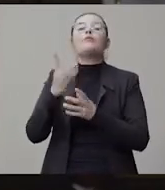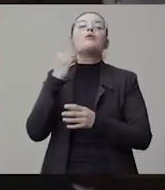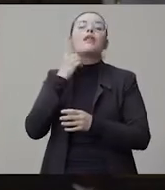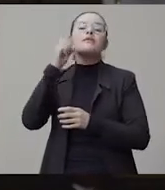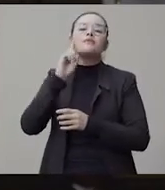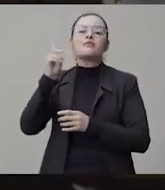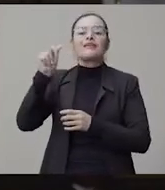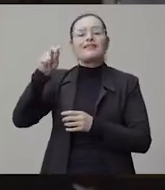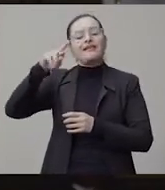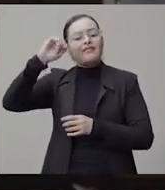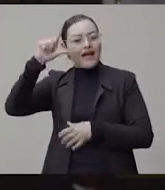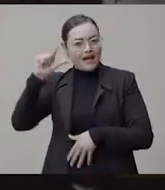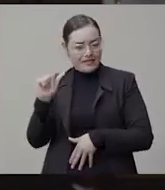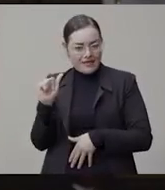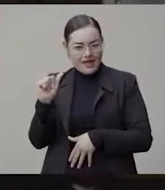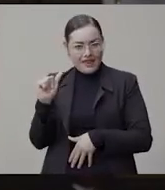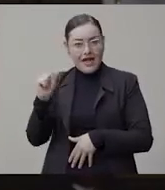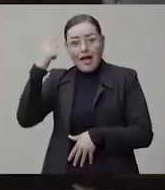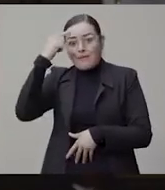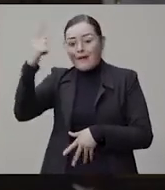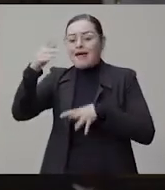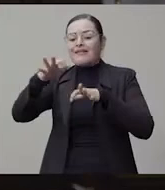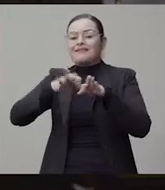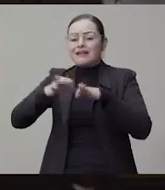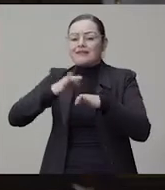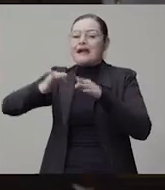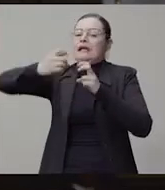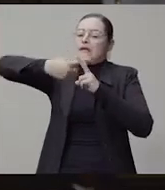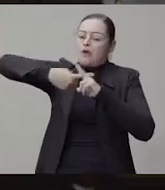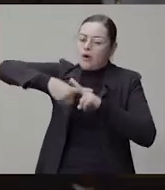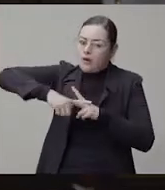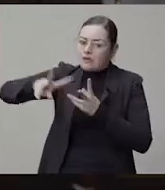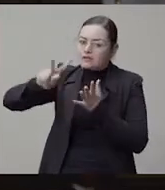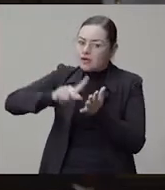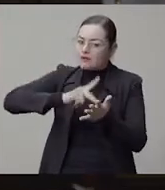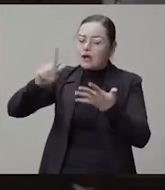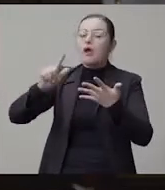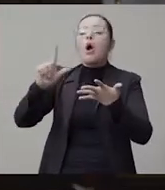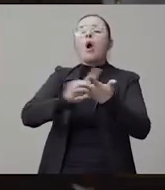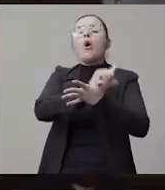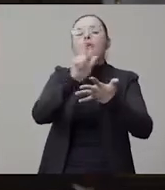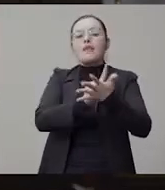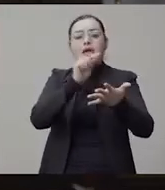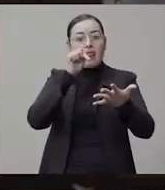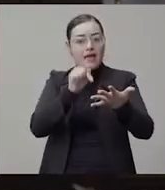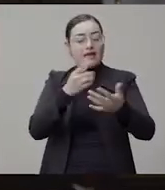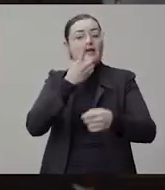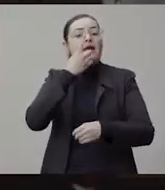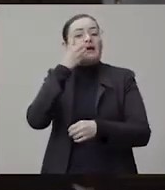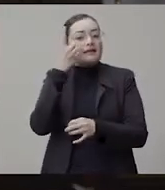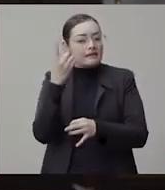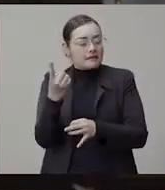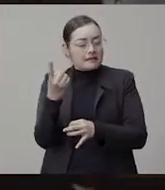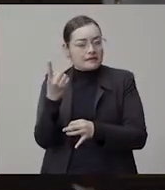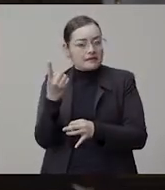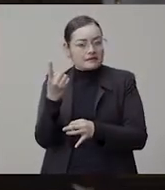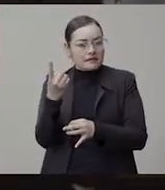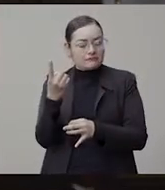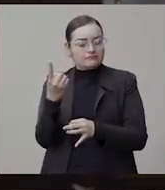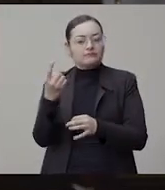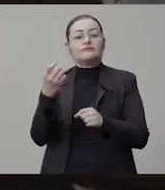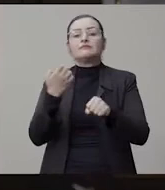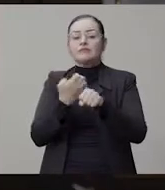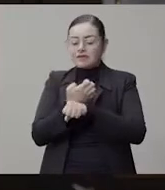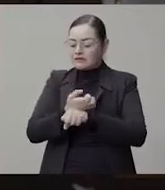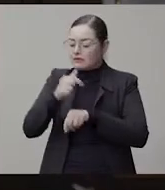la diputada daniela rubio avilés para reanudar los trabajos legislativos con base en la ley reglamentaria